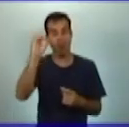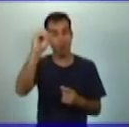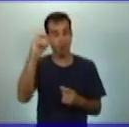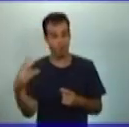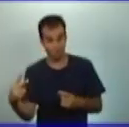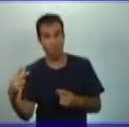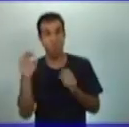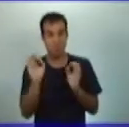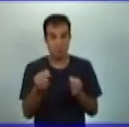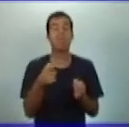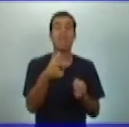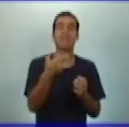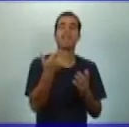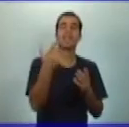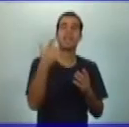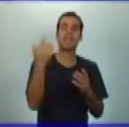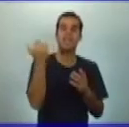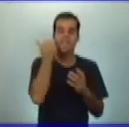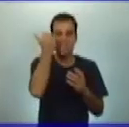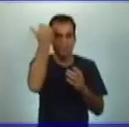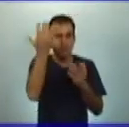les propongo.